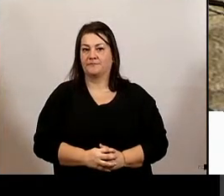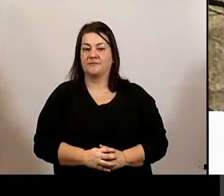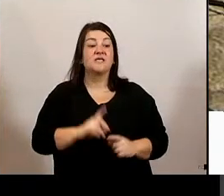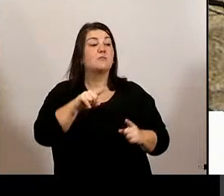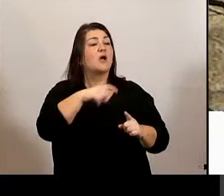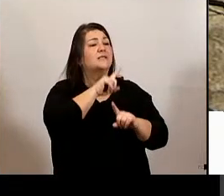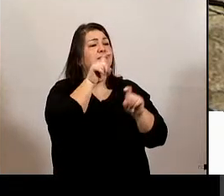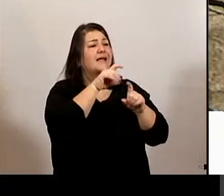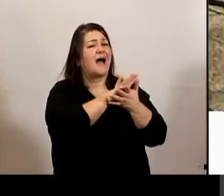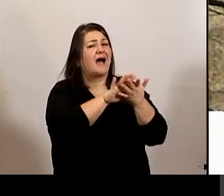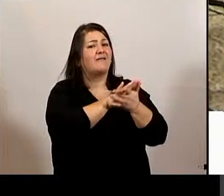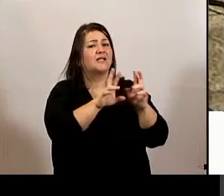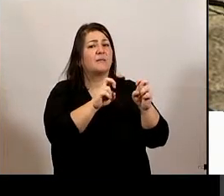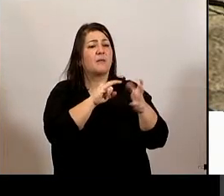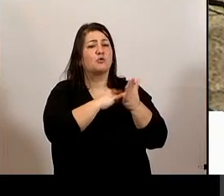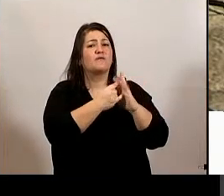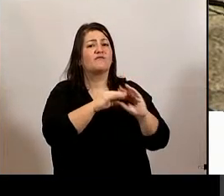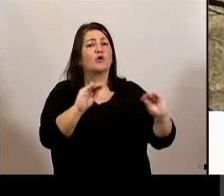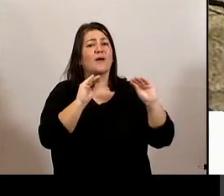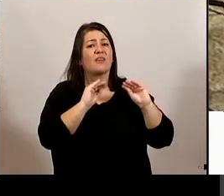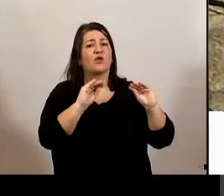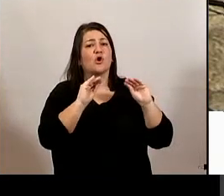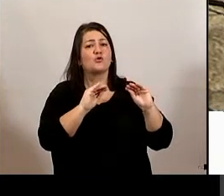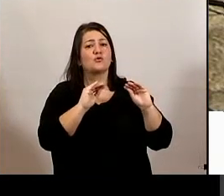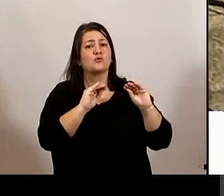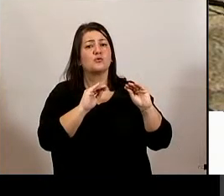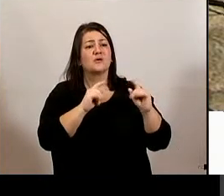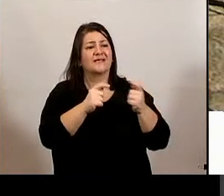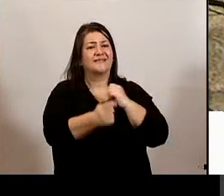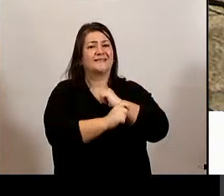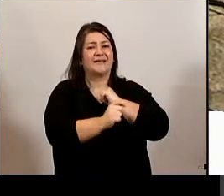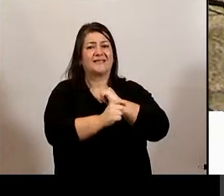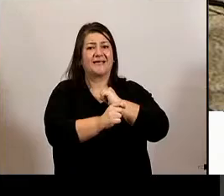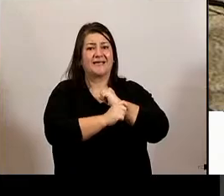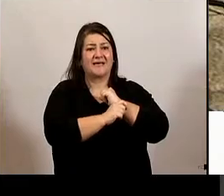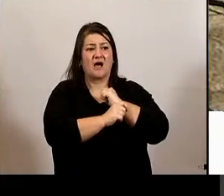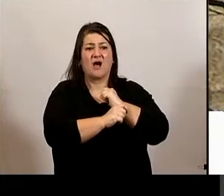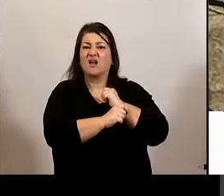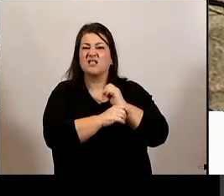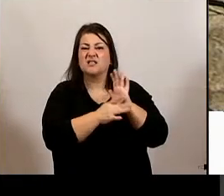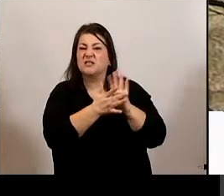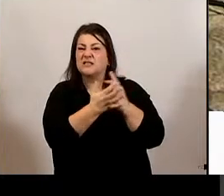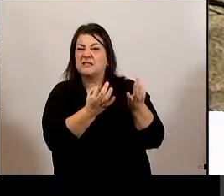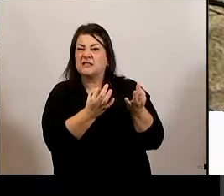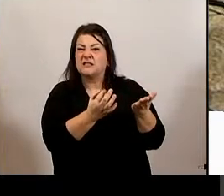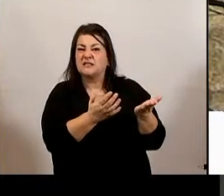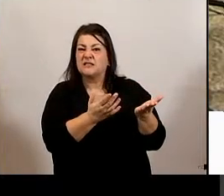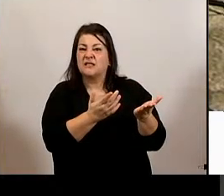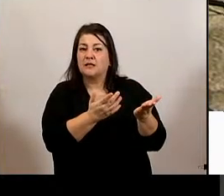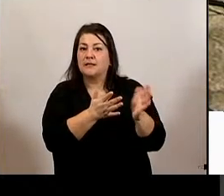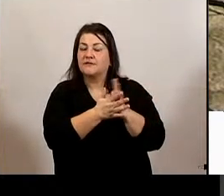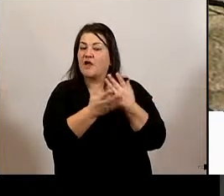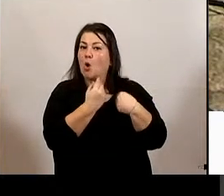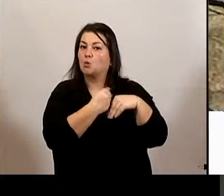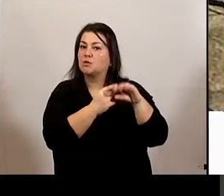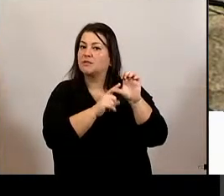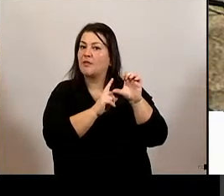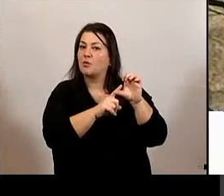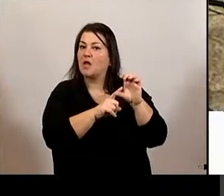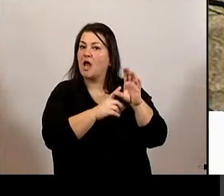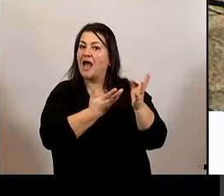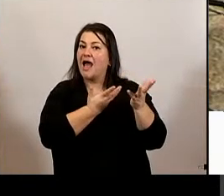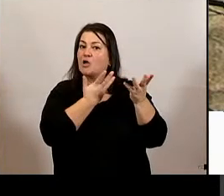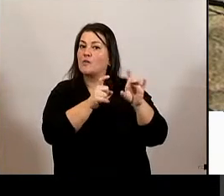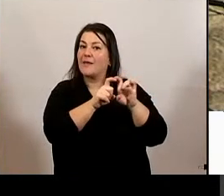Otra cuestión que ha hablado del proyecto de formación estratégica de Envisión. ¿Qué quiere decir que se declare eso? ¿Que la Junta va a ayudar